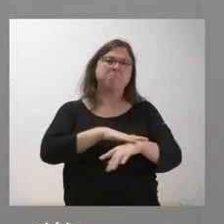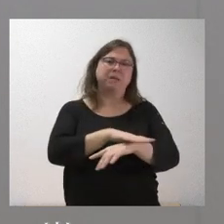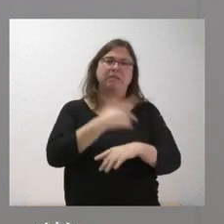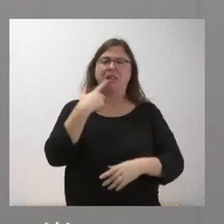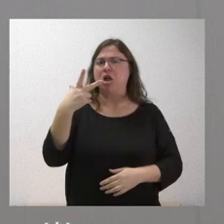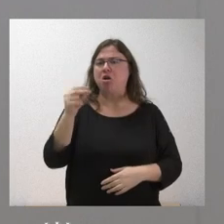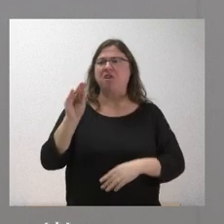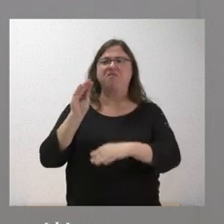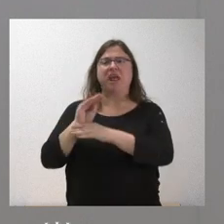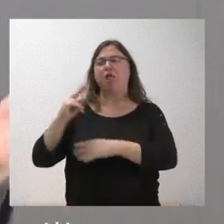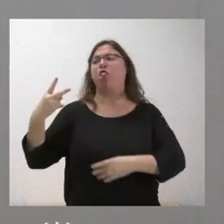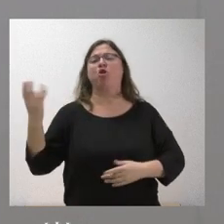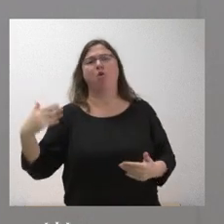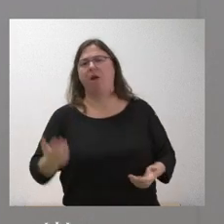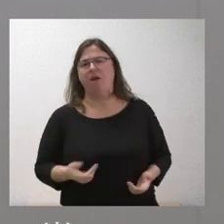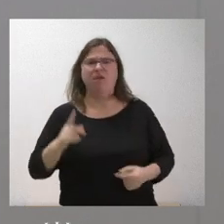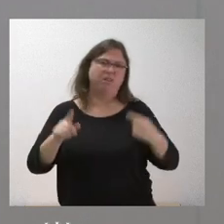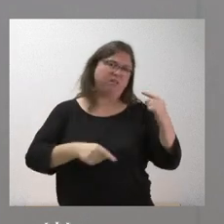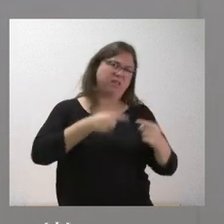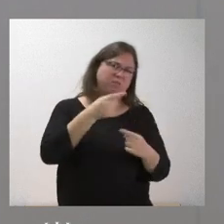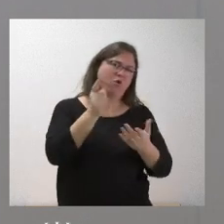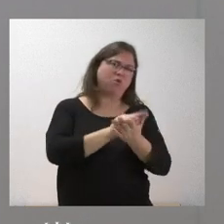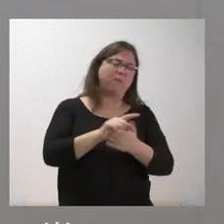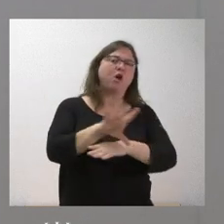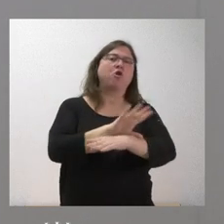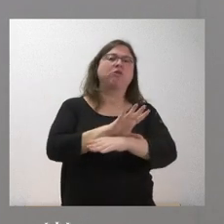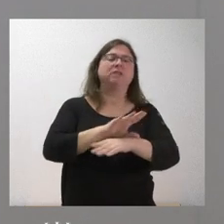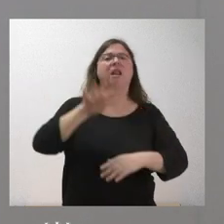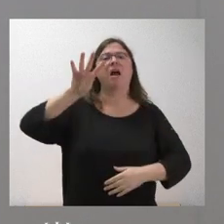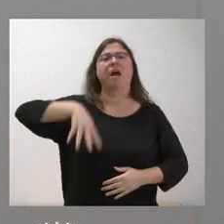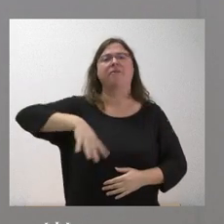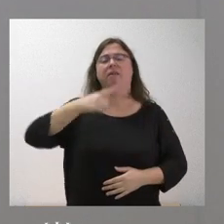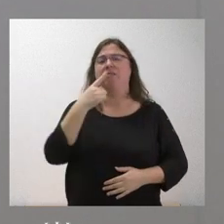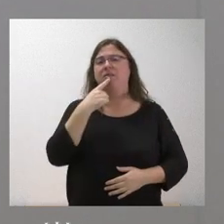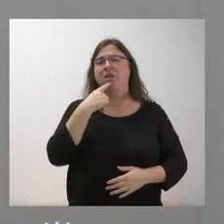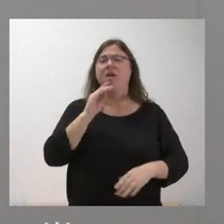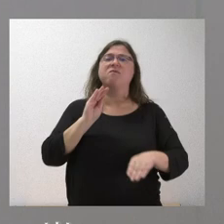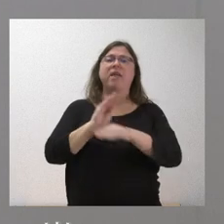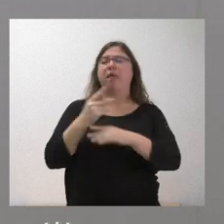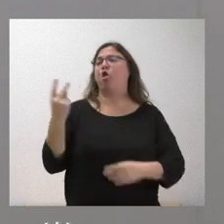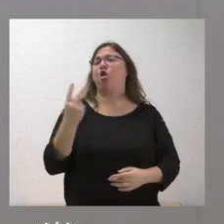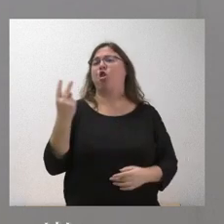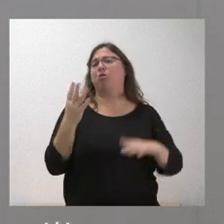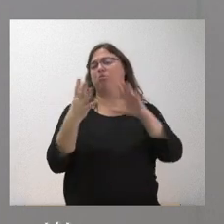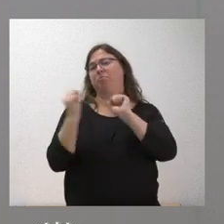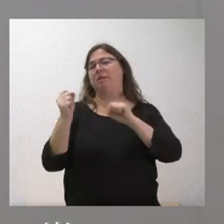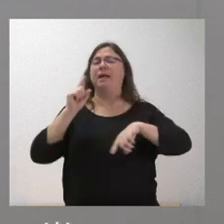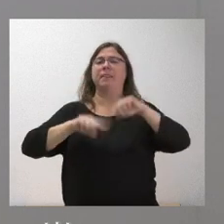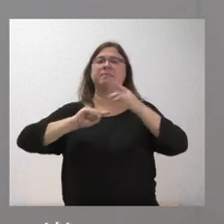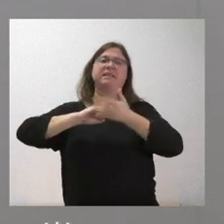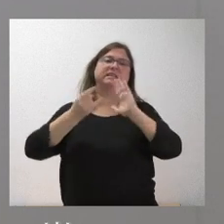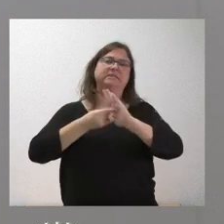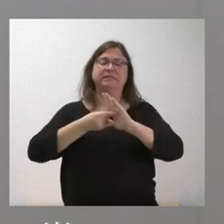existía esa ición bilateral y oír luego nuevamente a la consejera de Cataluña al día siguiente que la financiación bilateral es la que va a determinar un sistema de